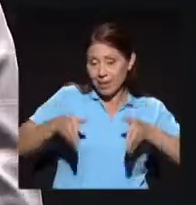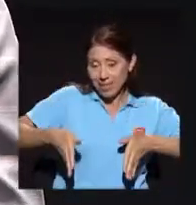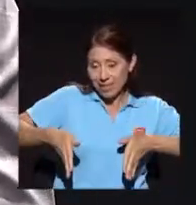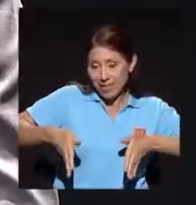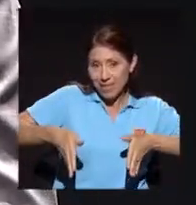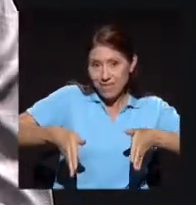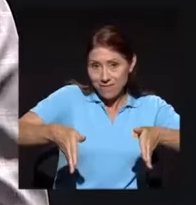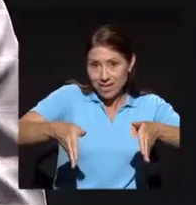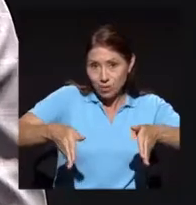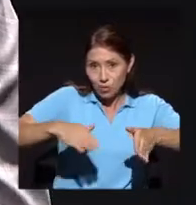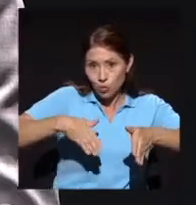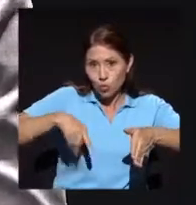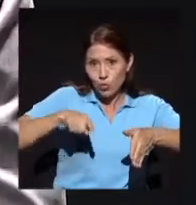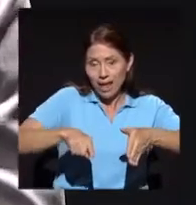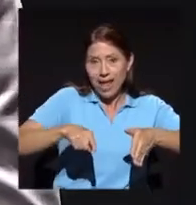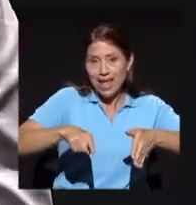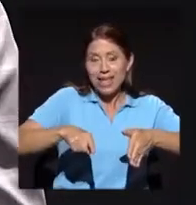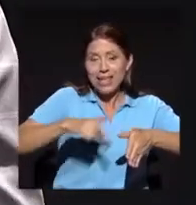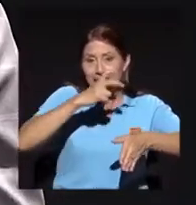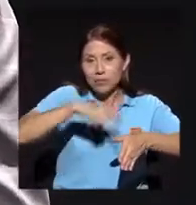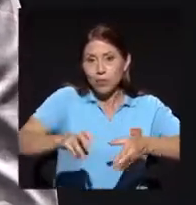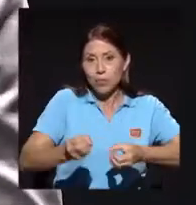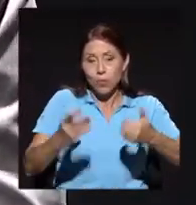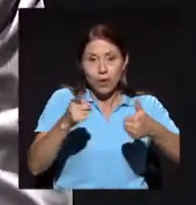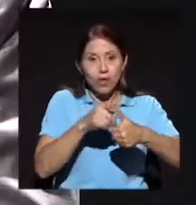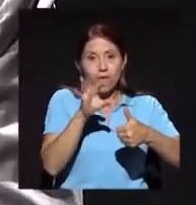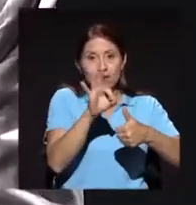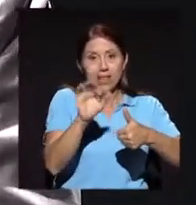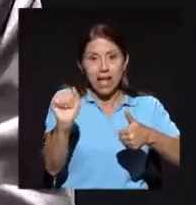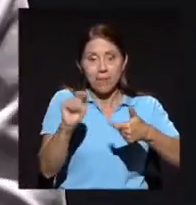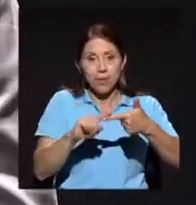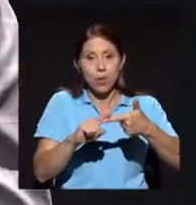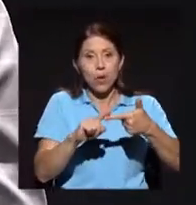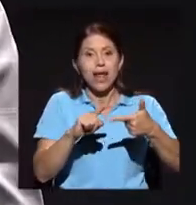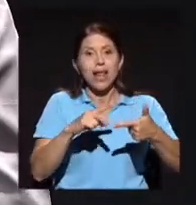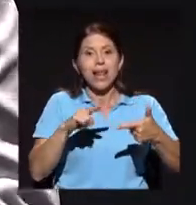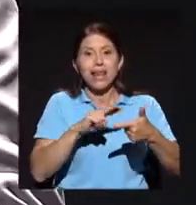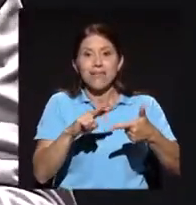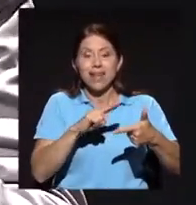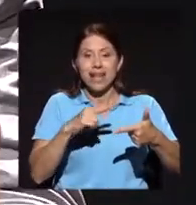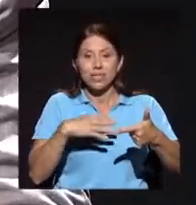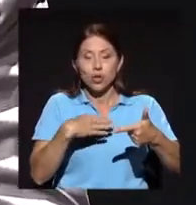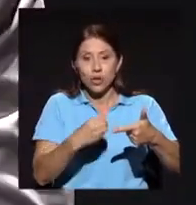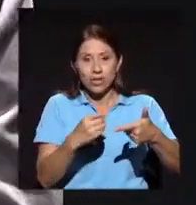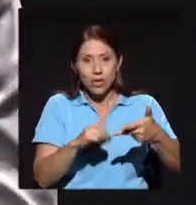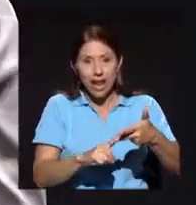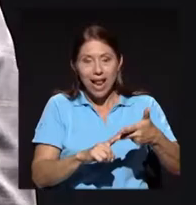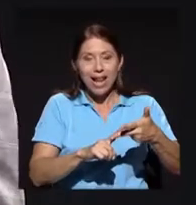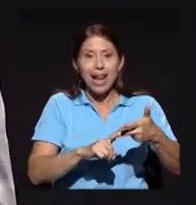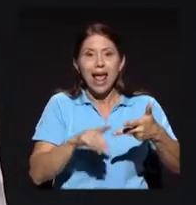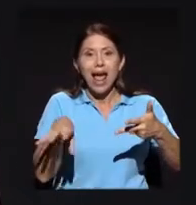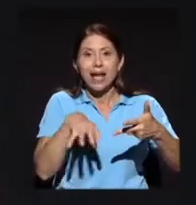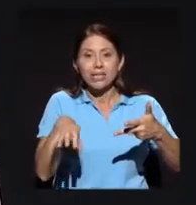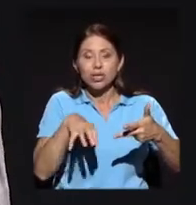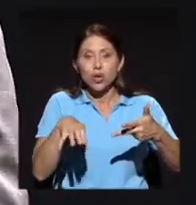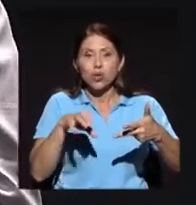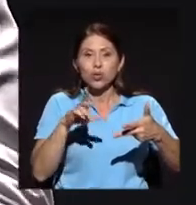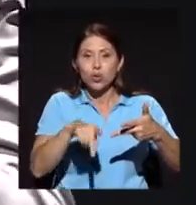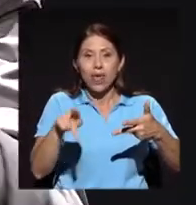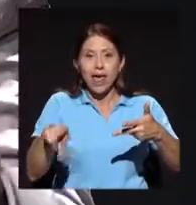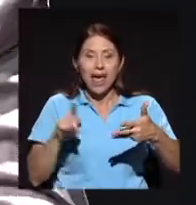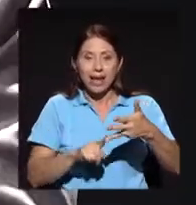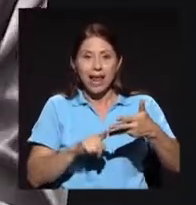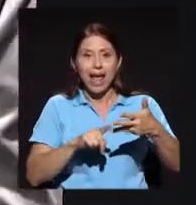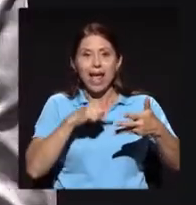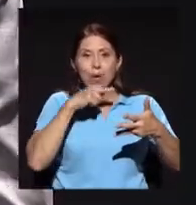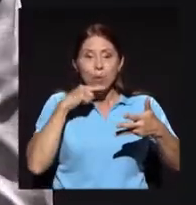frente amplio liberación nacional el partido acción ciudadana unidad social cristiana los libertarios el pase